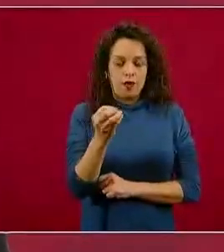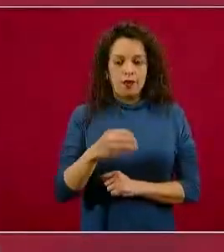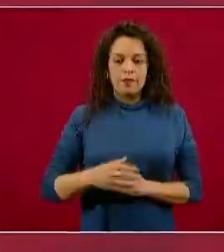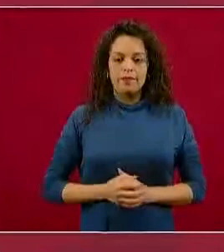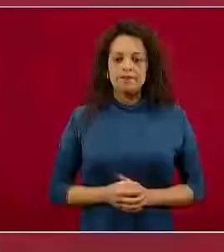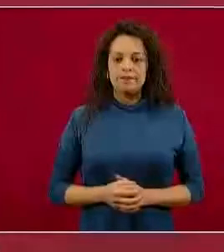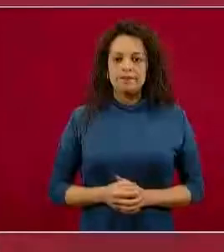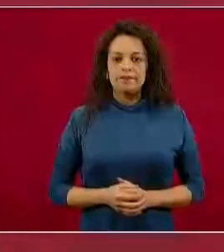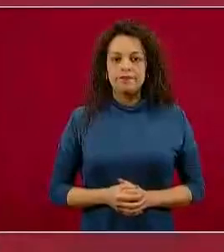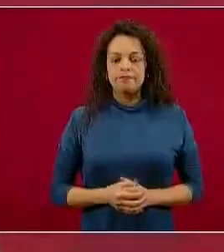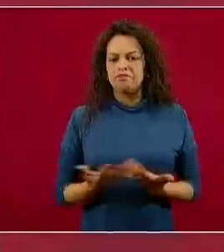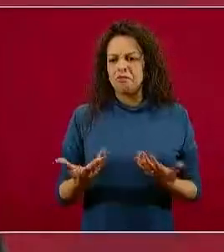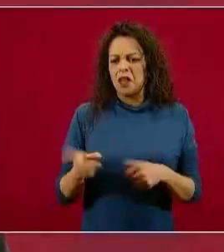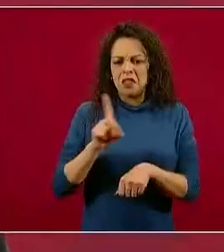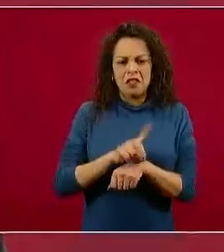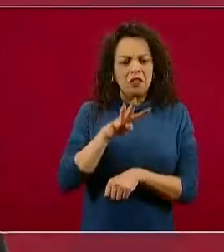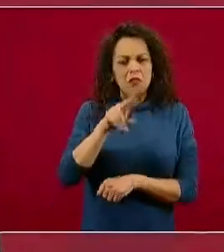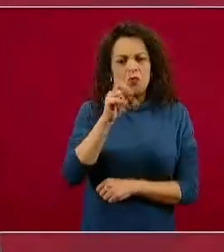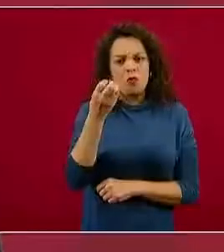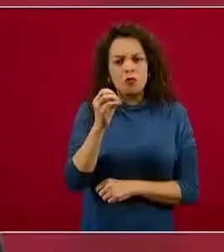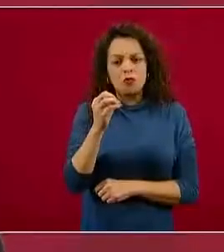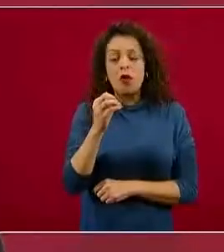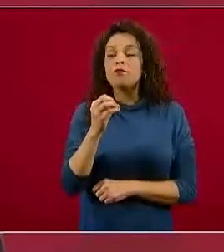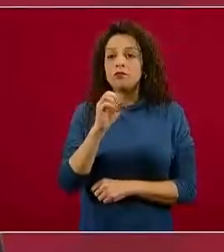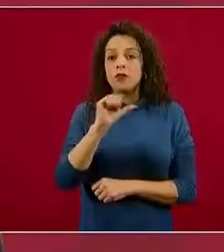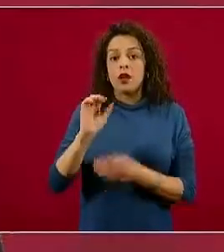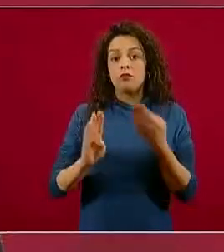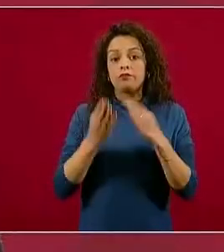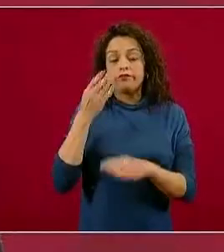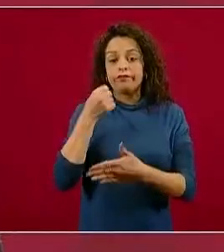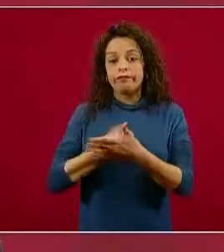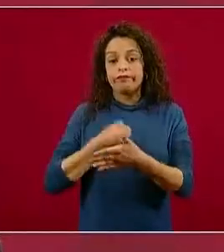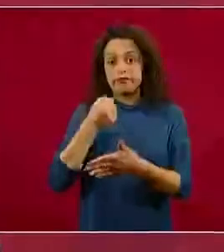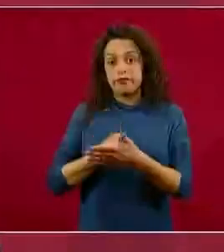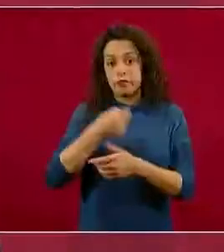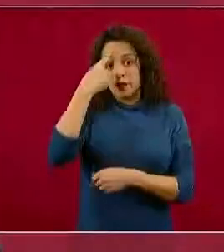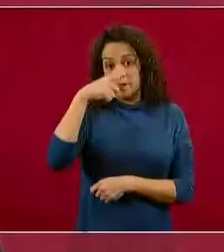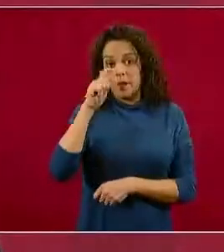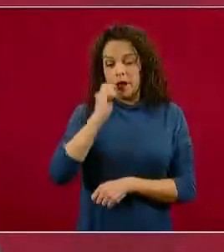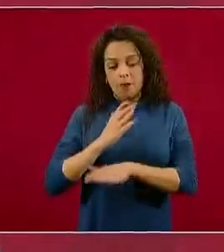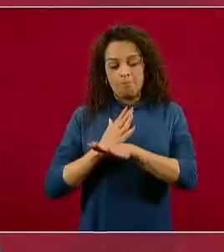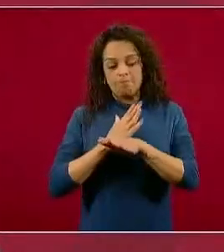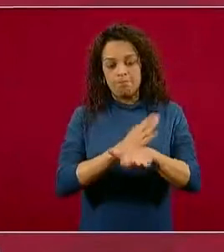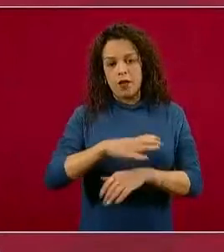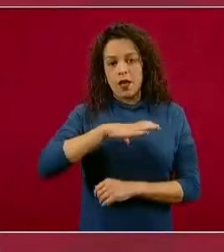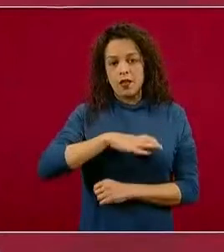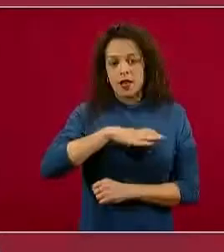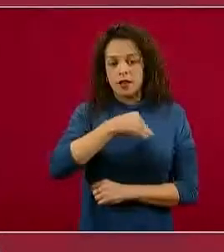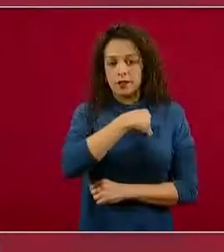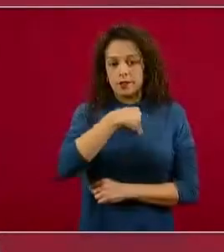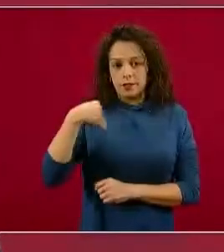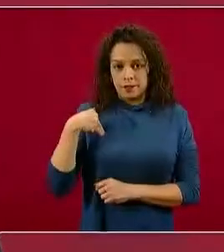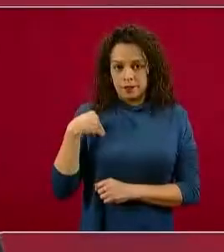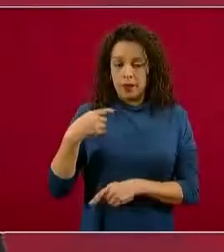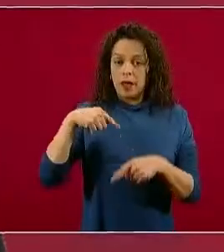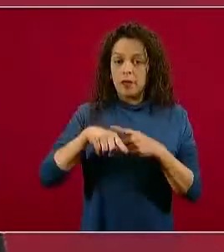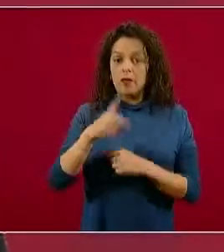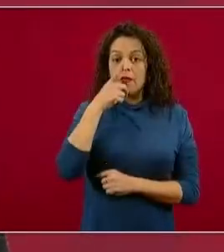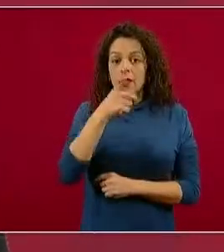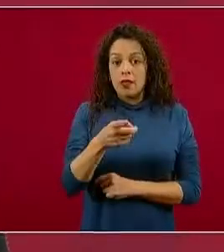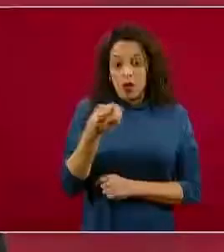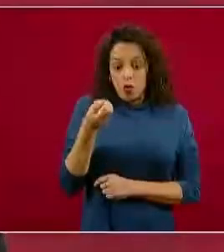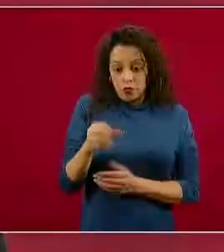de octubre es el Día Mundial de lucha contra el cáncer de mama. Como habíamos dicho al inicio de octubre,